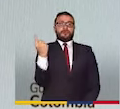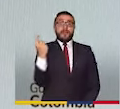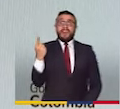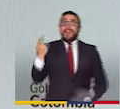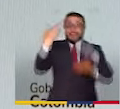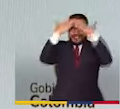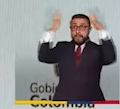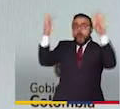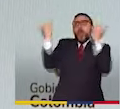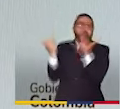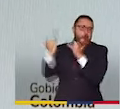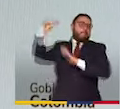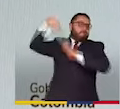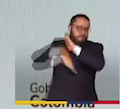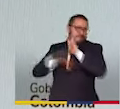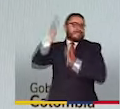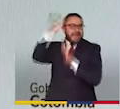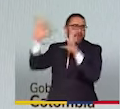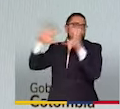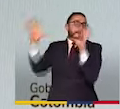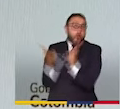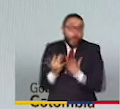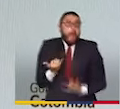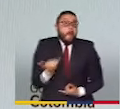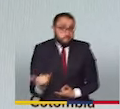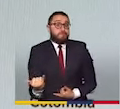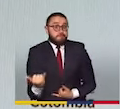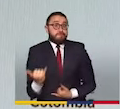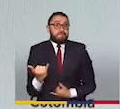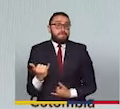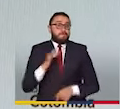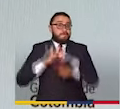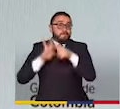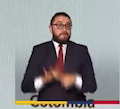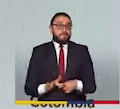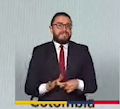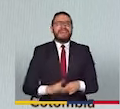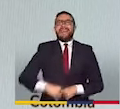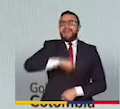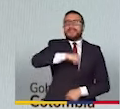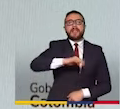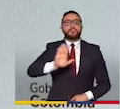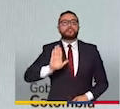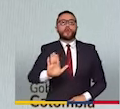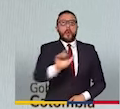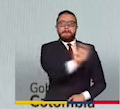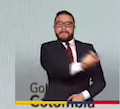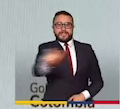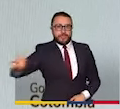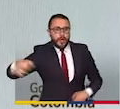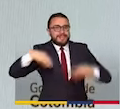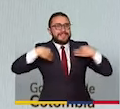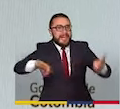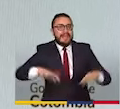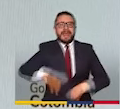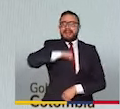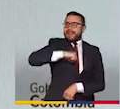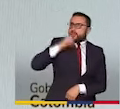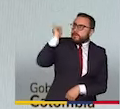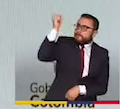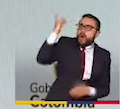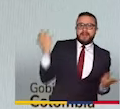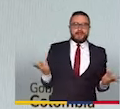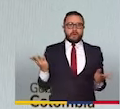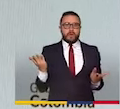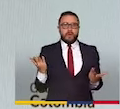Y hay derechos del pueblo, hay derechos políticos, elegir y ser elegido. Elegir no